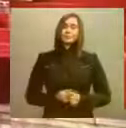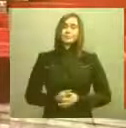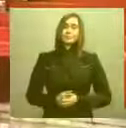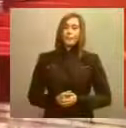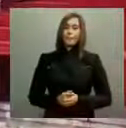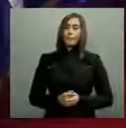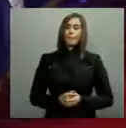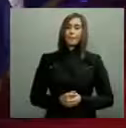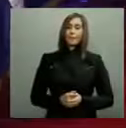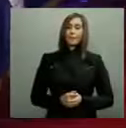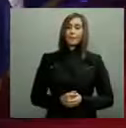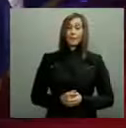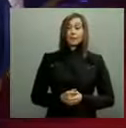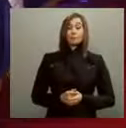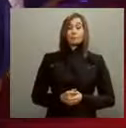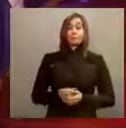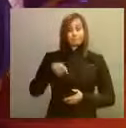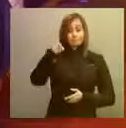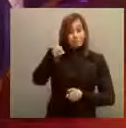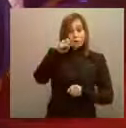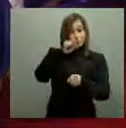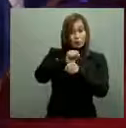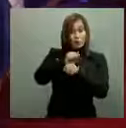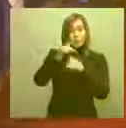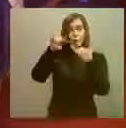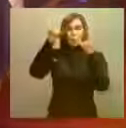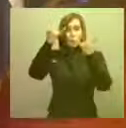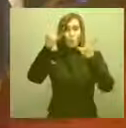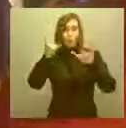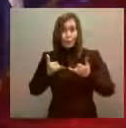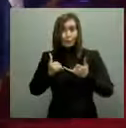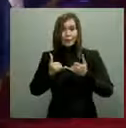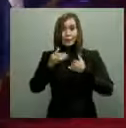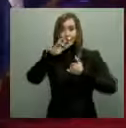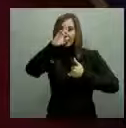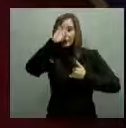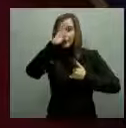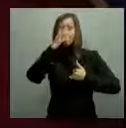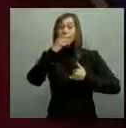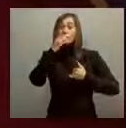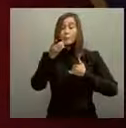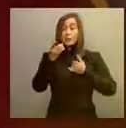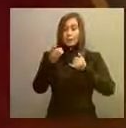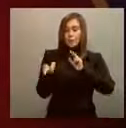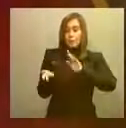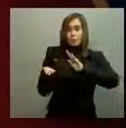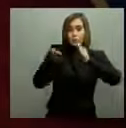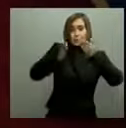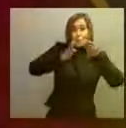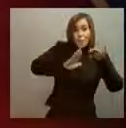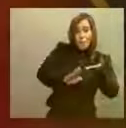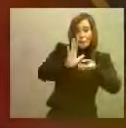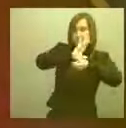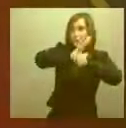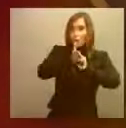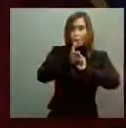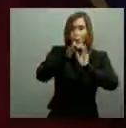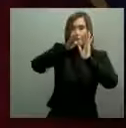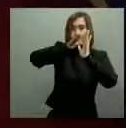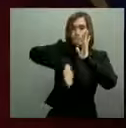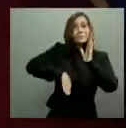Por esas acciones, hoy nuestro país es uno de los de menor letalidad por COVID-19 y tiene el privilegio